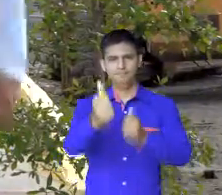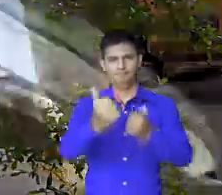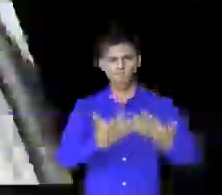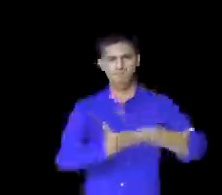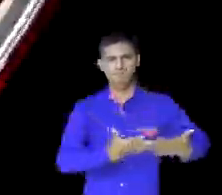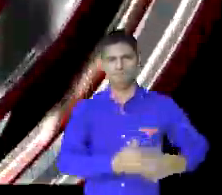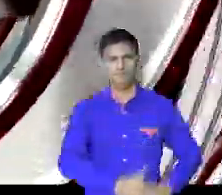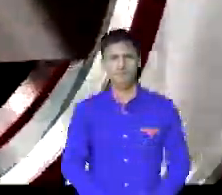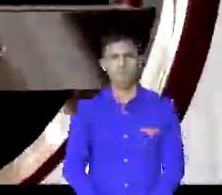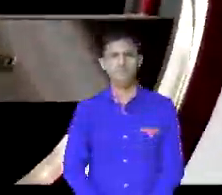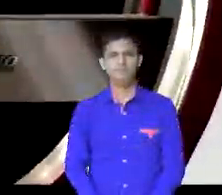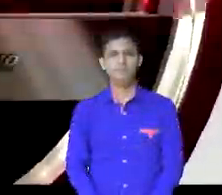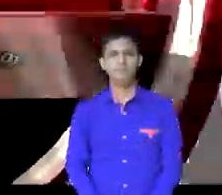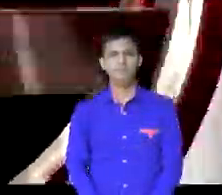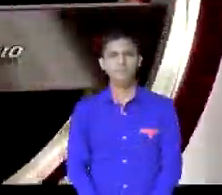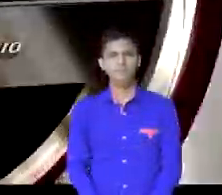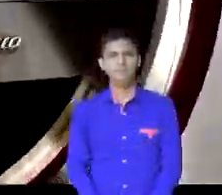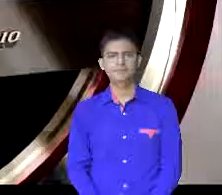Bienvenidos.